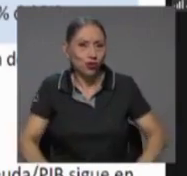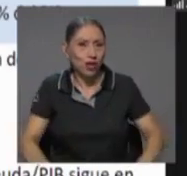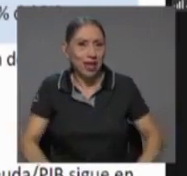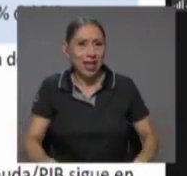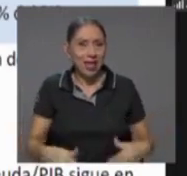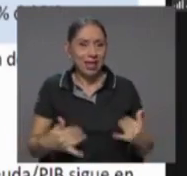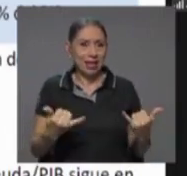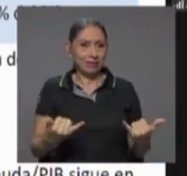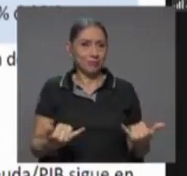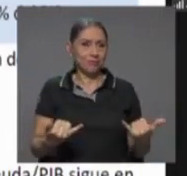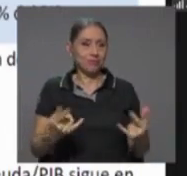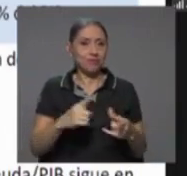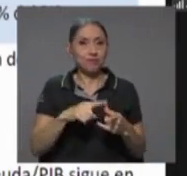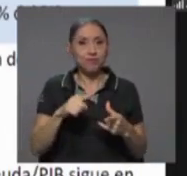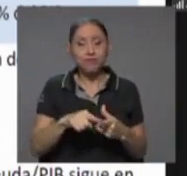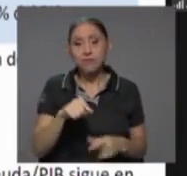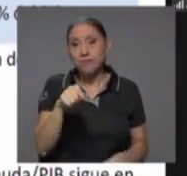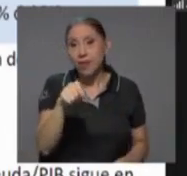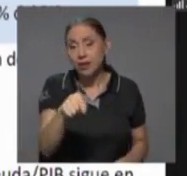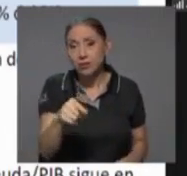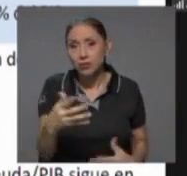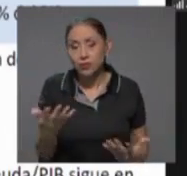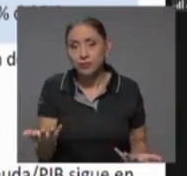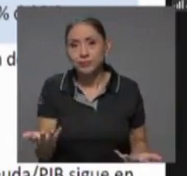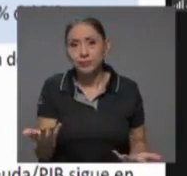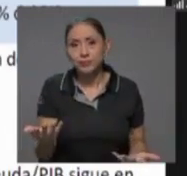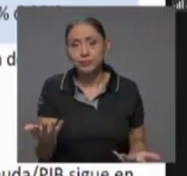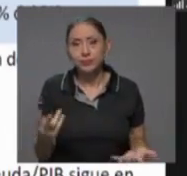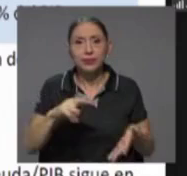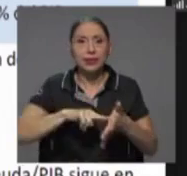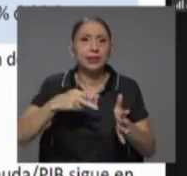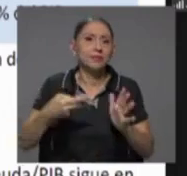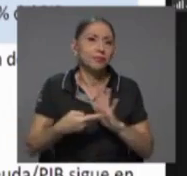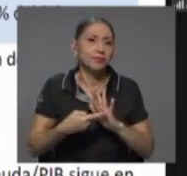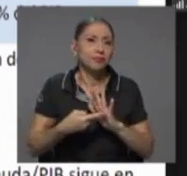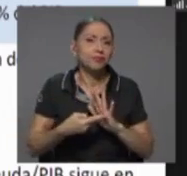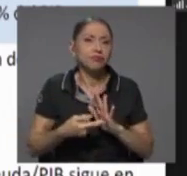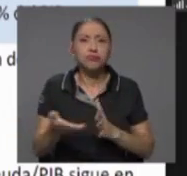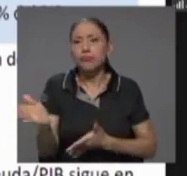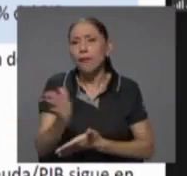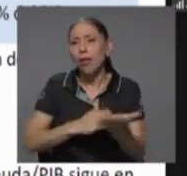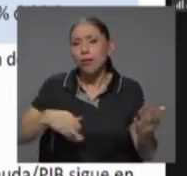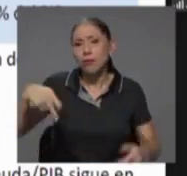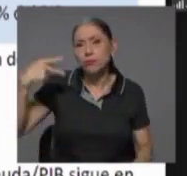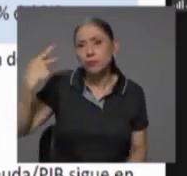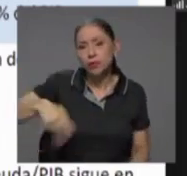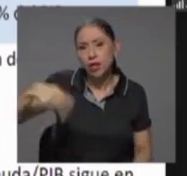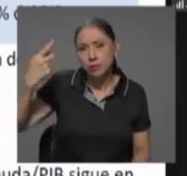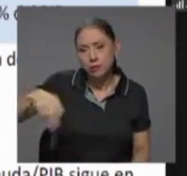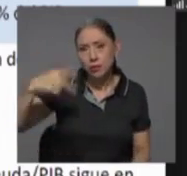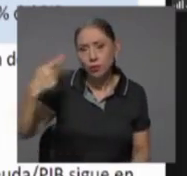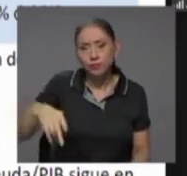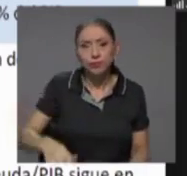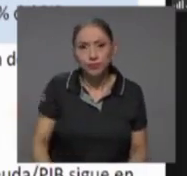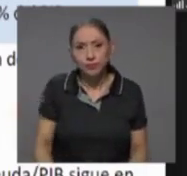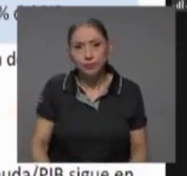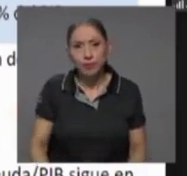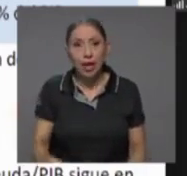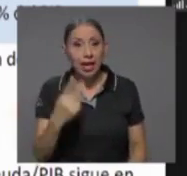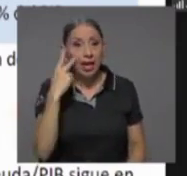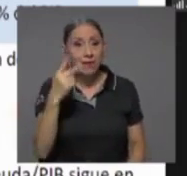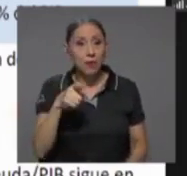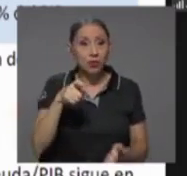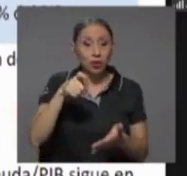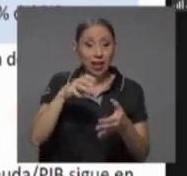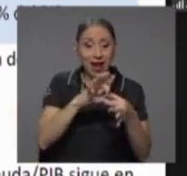este momento. Entonces, bueno, eso le genera algún riesgo, ¿verdad? Y vemos que la relación deuda-PIB